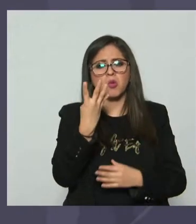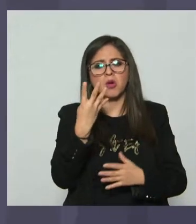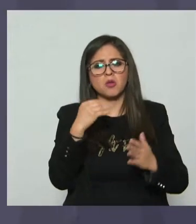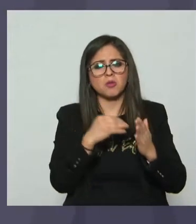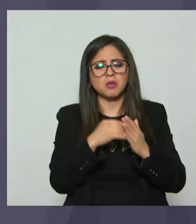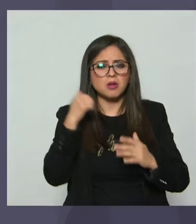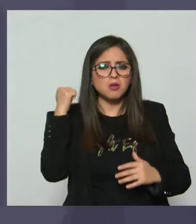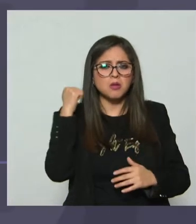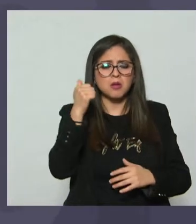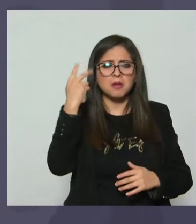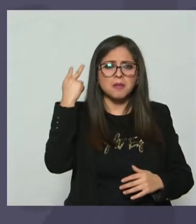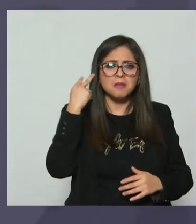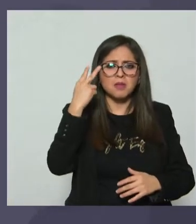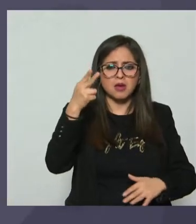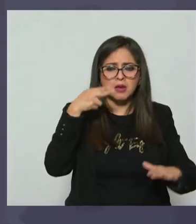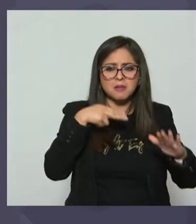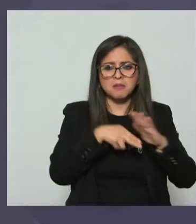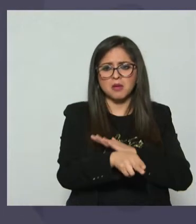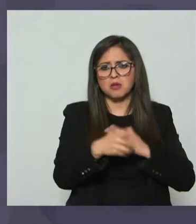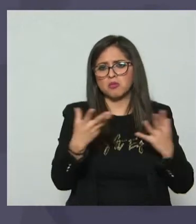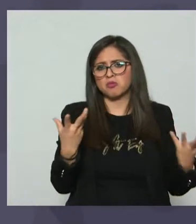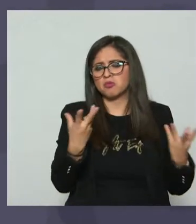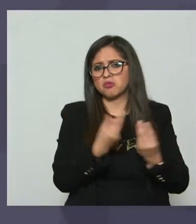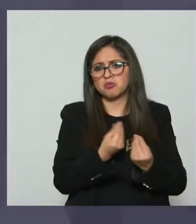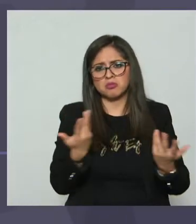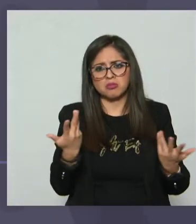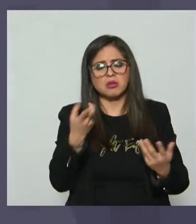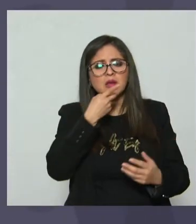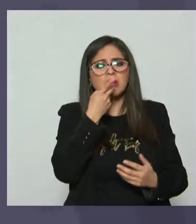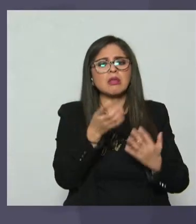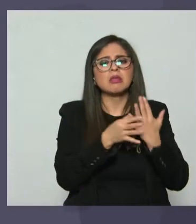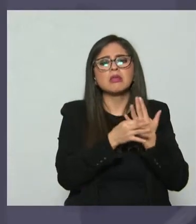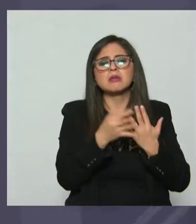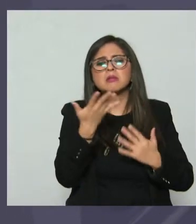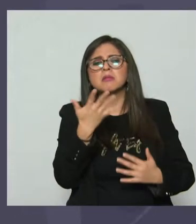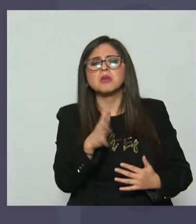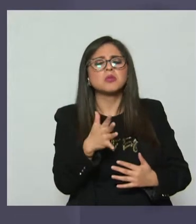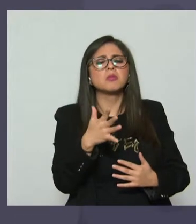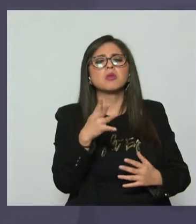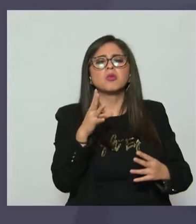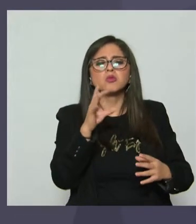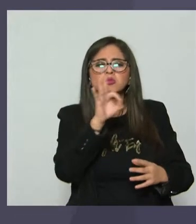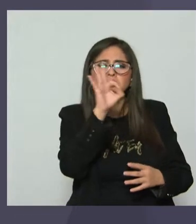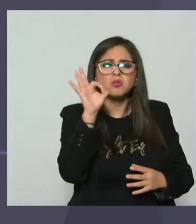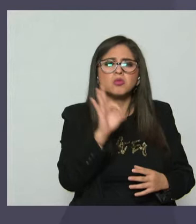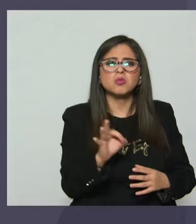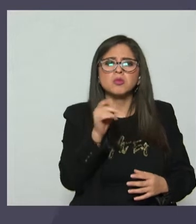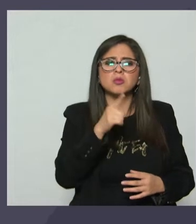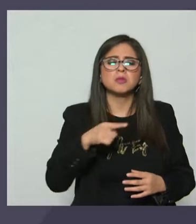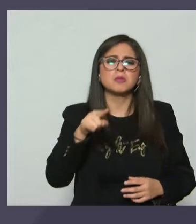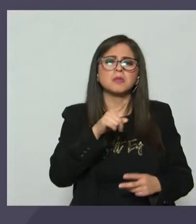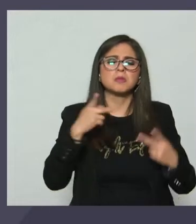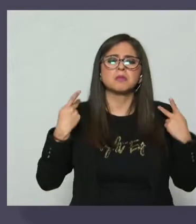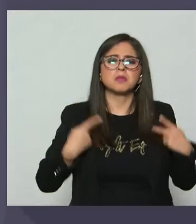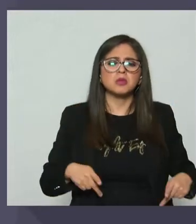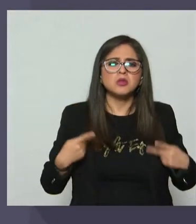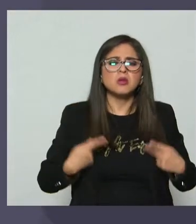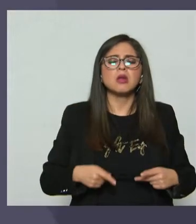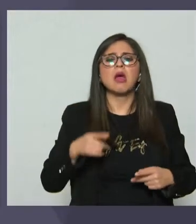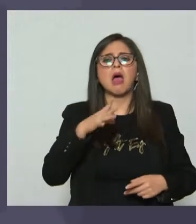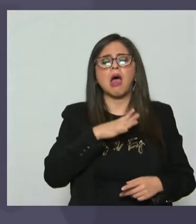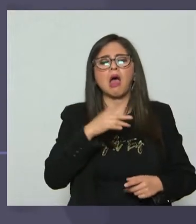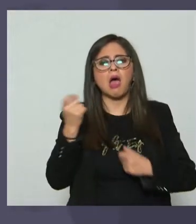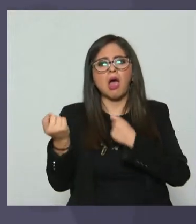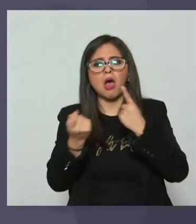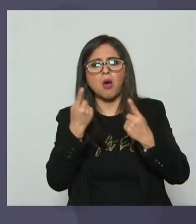20,454 viajes en metro potencialmente sustituibles. O sea, estamos hablando de un gran porcentaje de la población. Hay una densidad de empleo